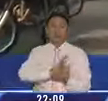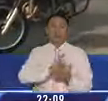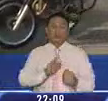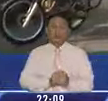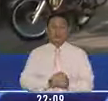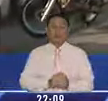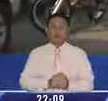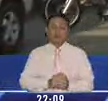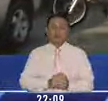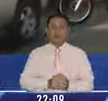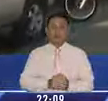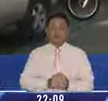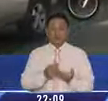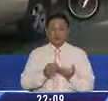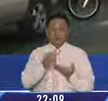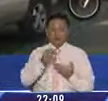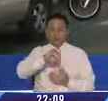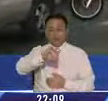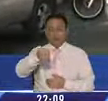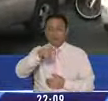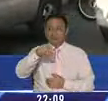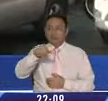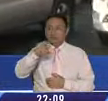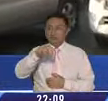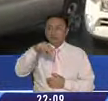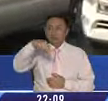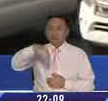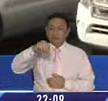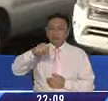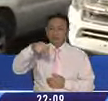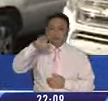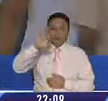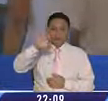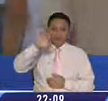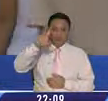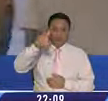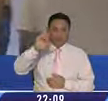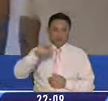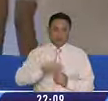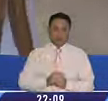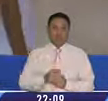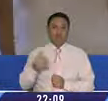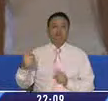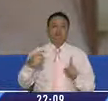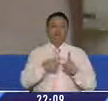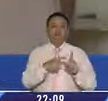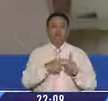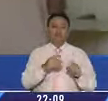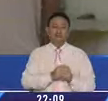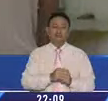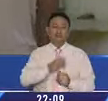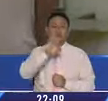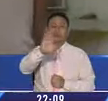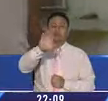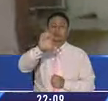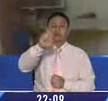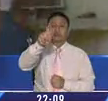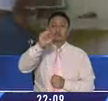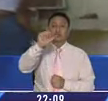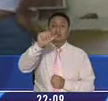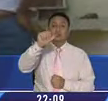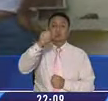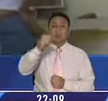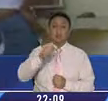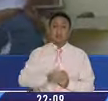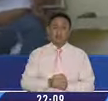Estrella de Belén, perteneciente a la Juan Montalvo en el norte de Guayaquil. La víctima fue identificada como Teresa del Carmen G.,